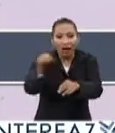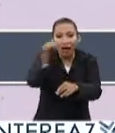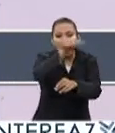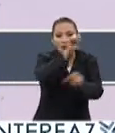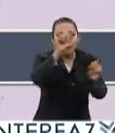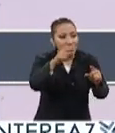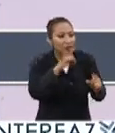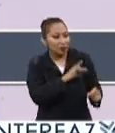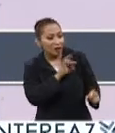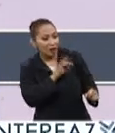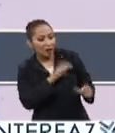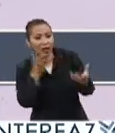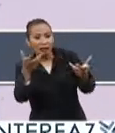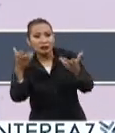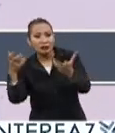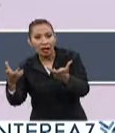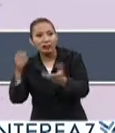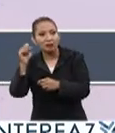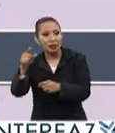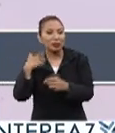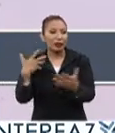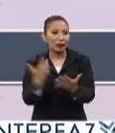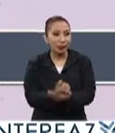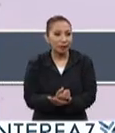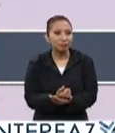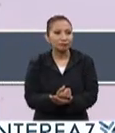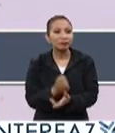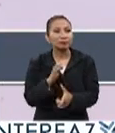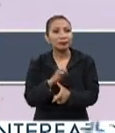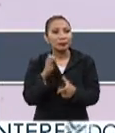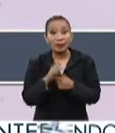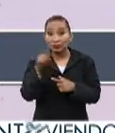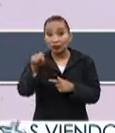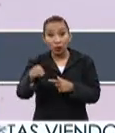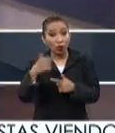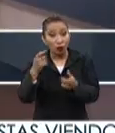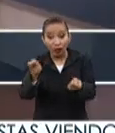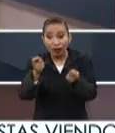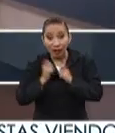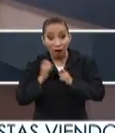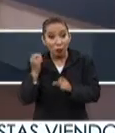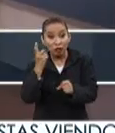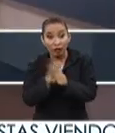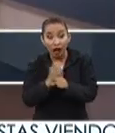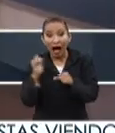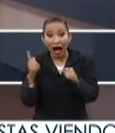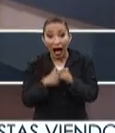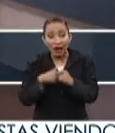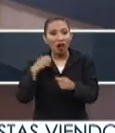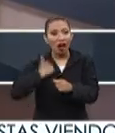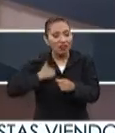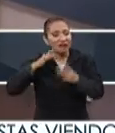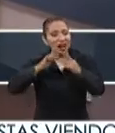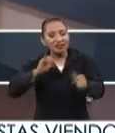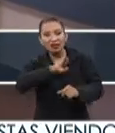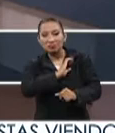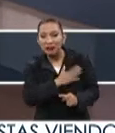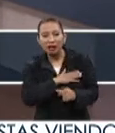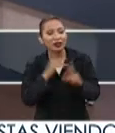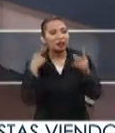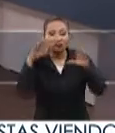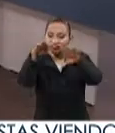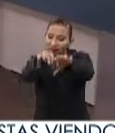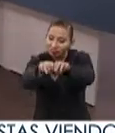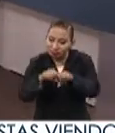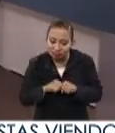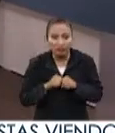ese mismo deseo, esas mismas ganas. Entonces, si se llega a presentar una oportunidad, Canadá, Francia, España,